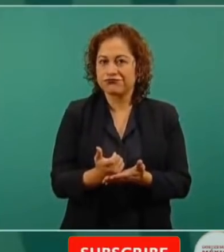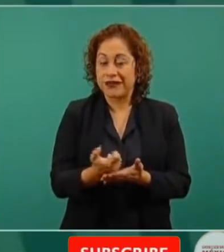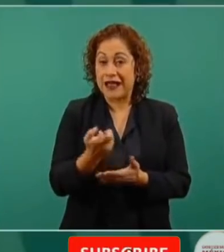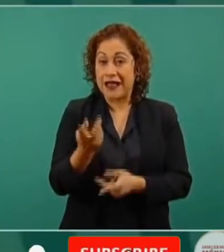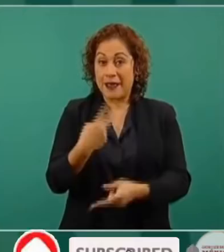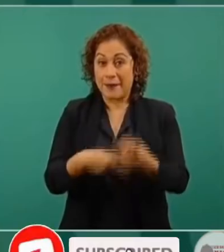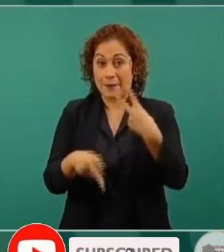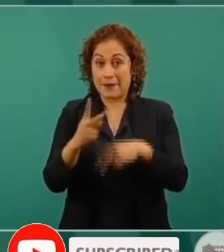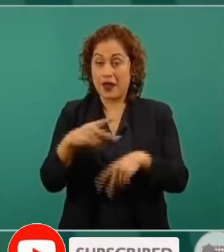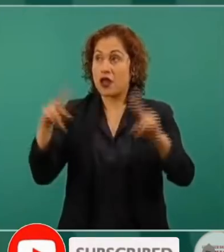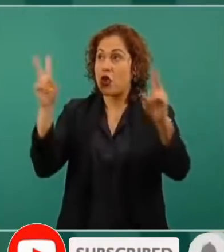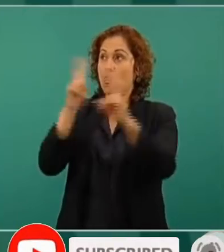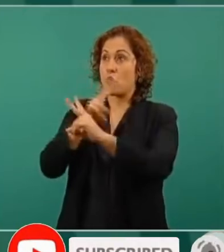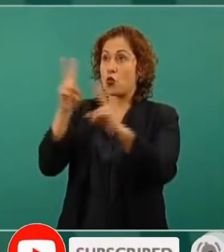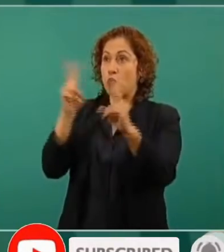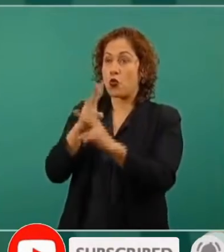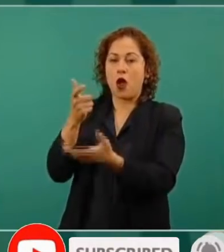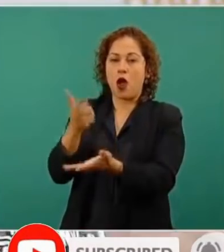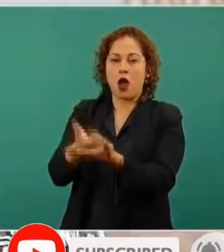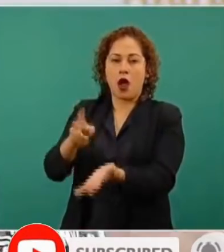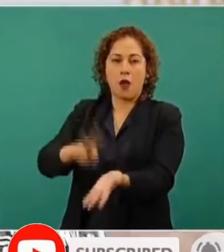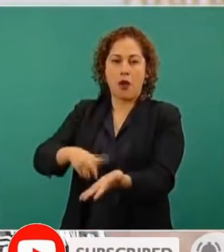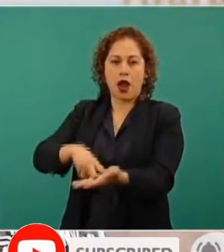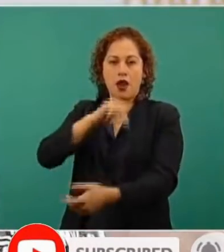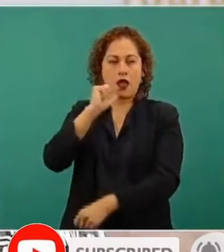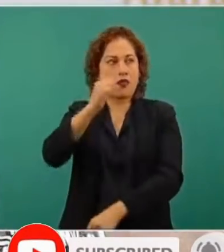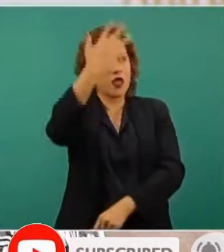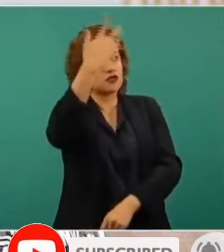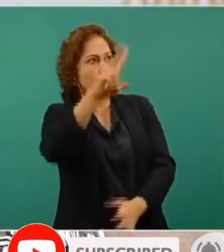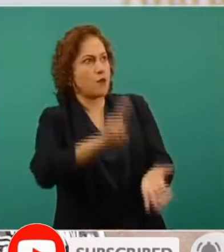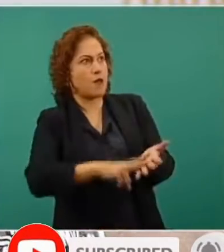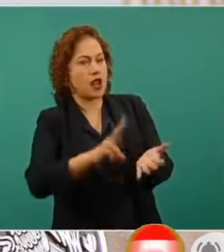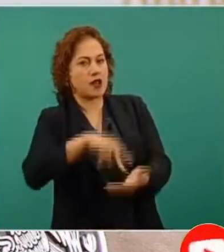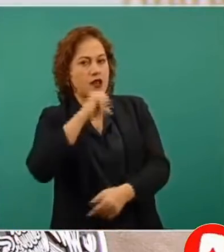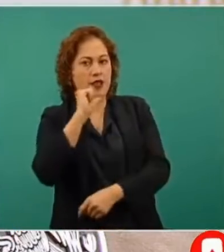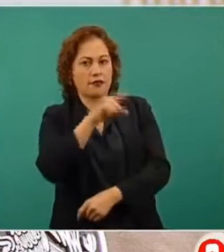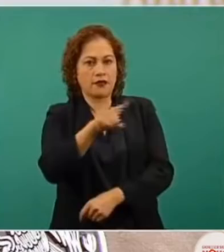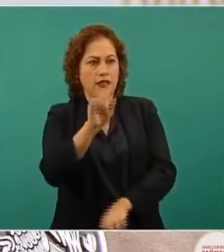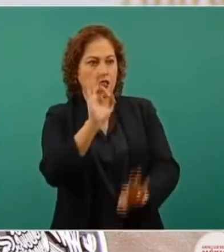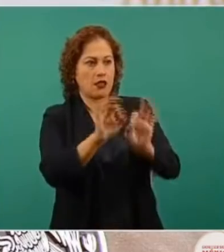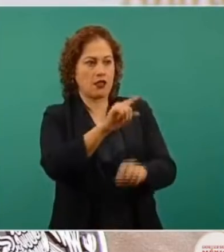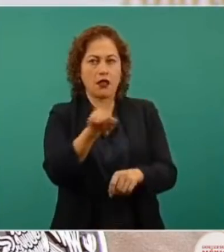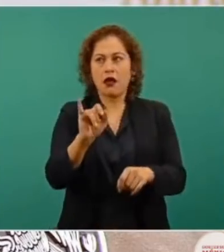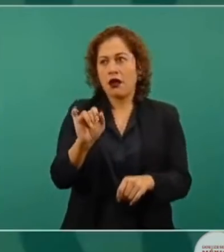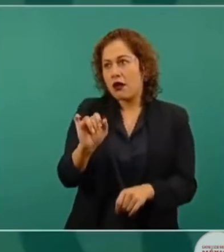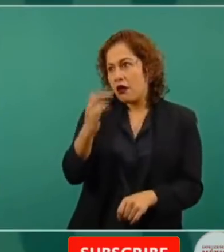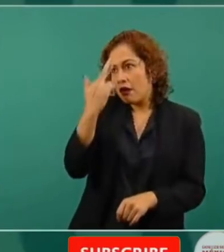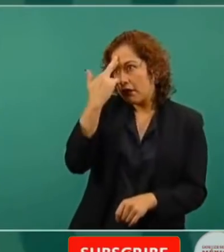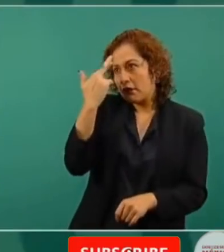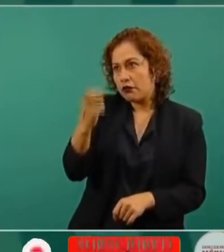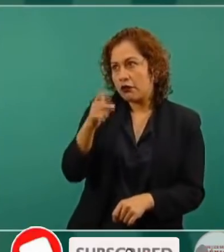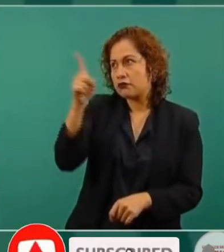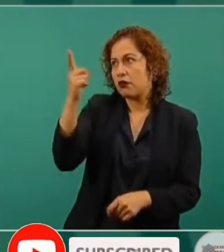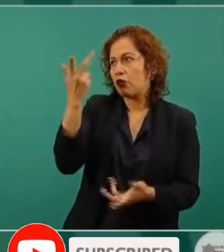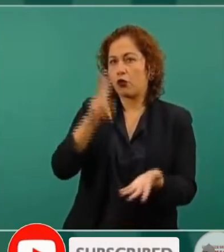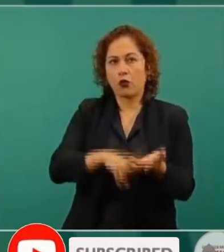el aire no cuesta y el sol no cuesta, entonces para arriba, ¿verdad?, y con todas las ventajas que hemos